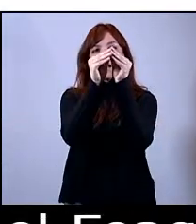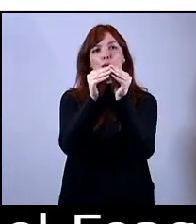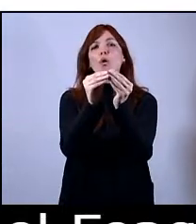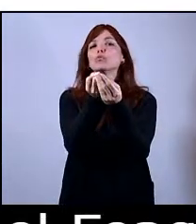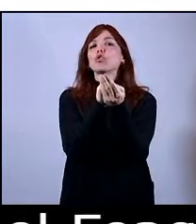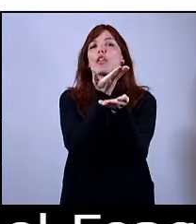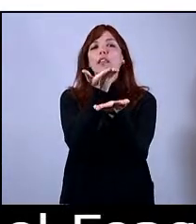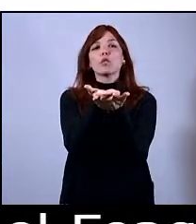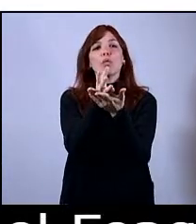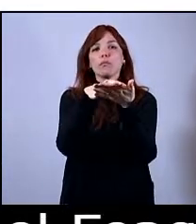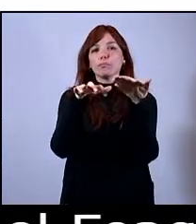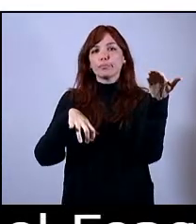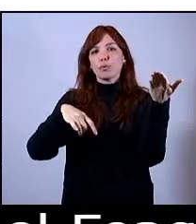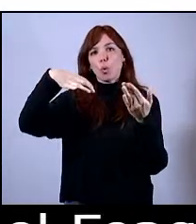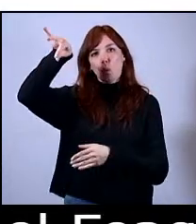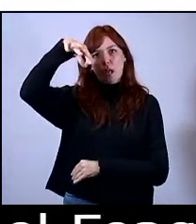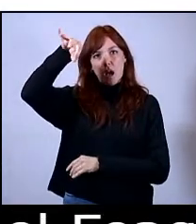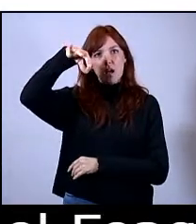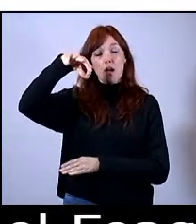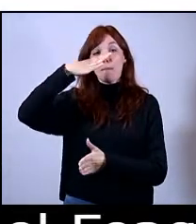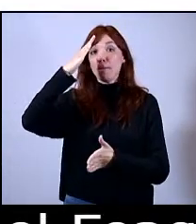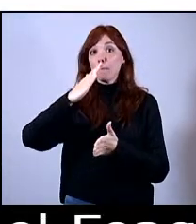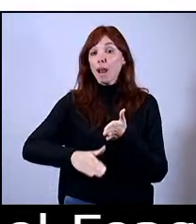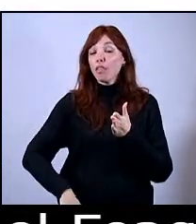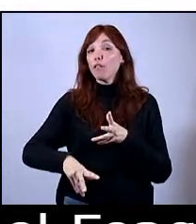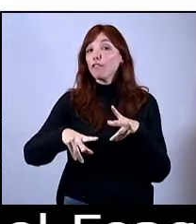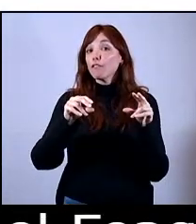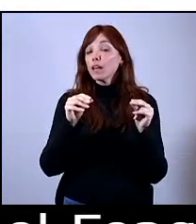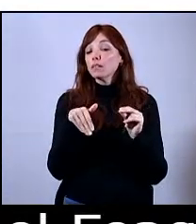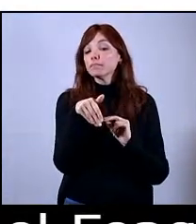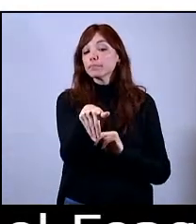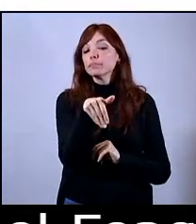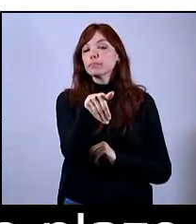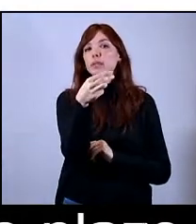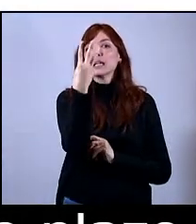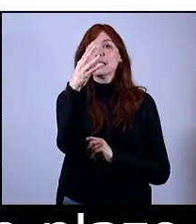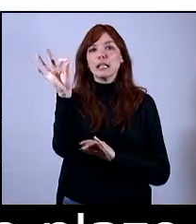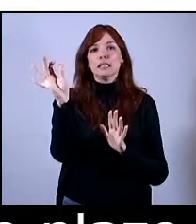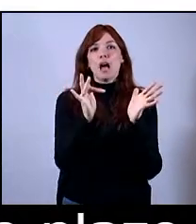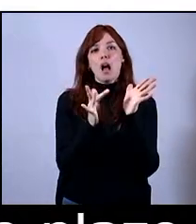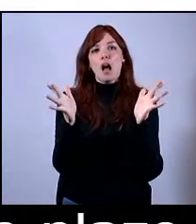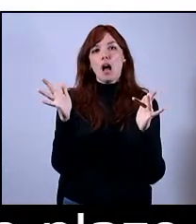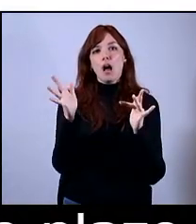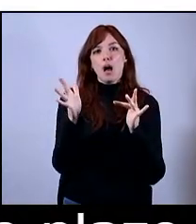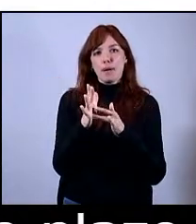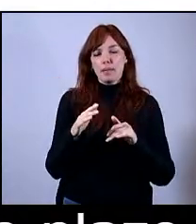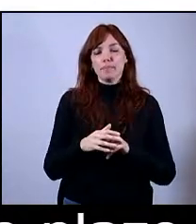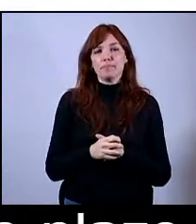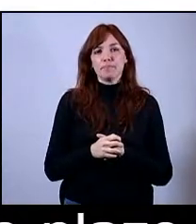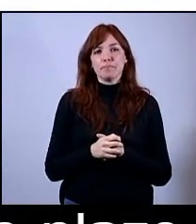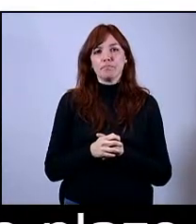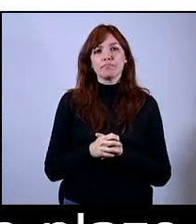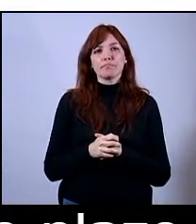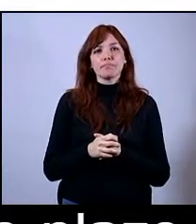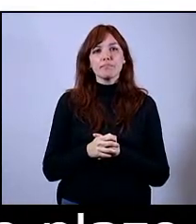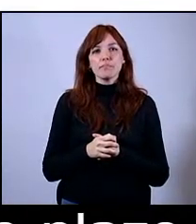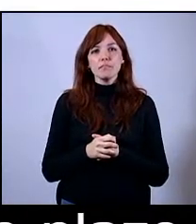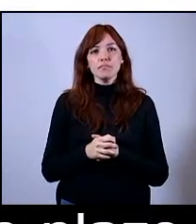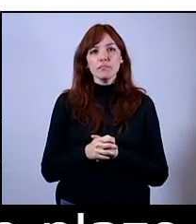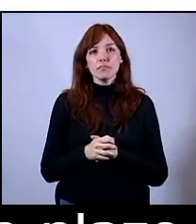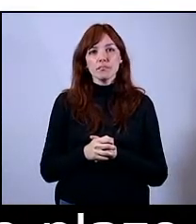solicitud única, cuyo plazo acabará el 30 de abril para todos los agricultores y ganaderos.